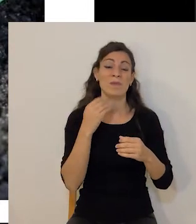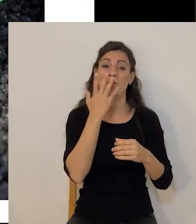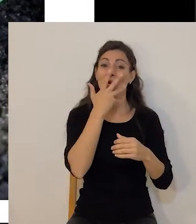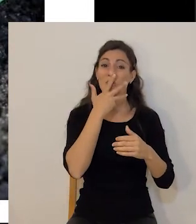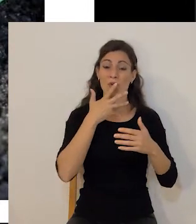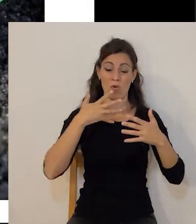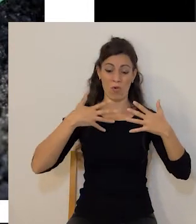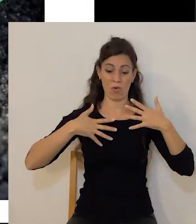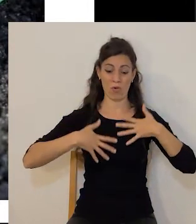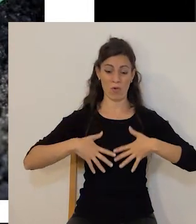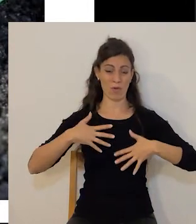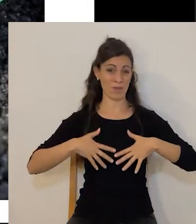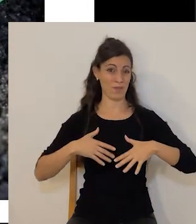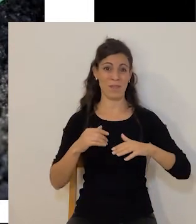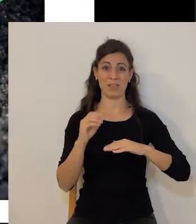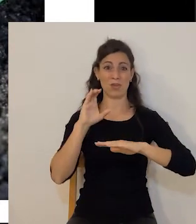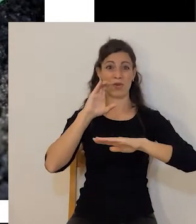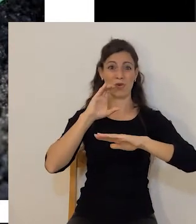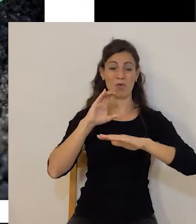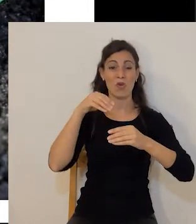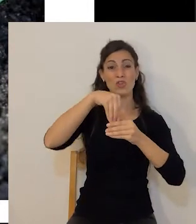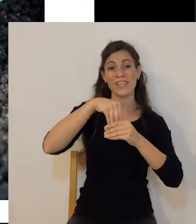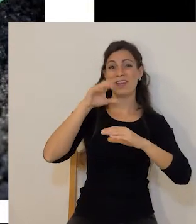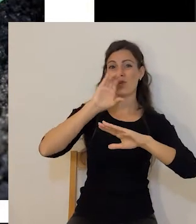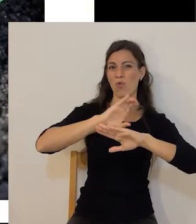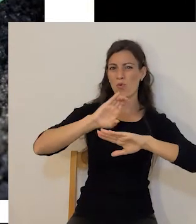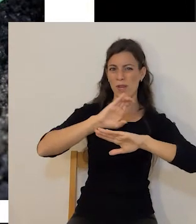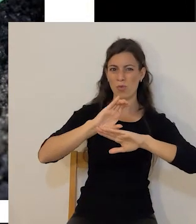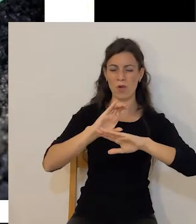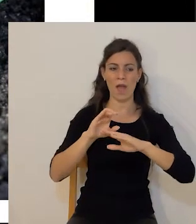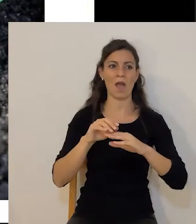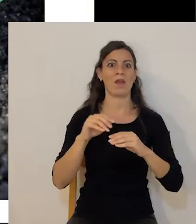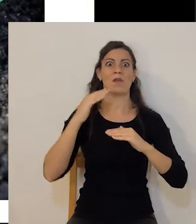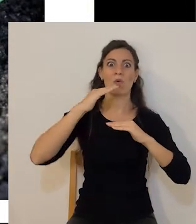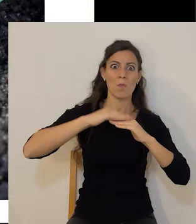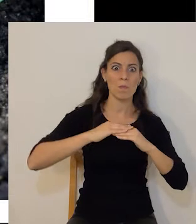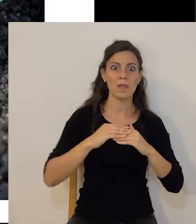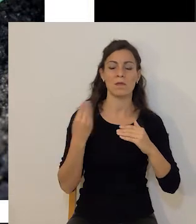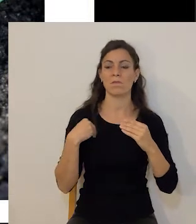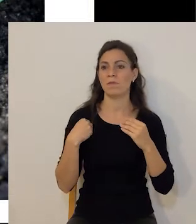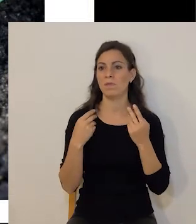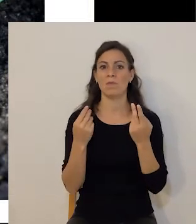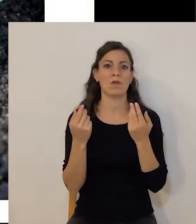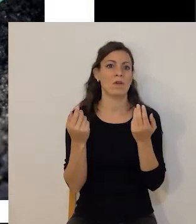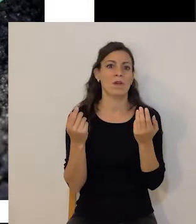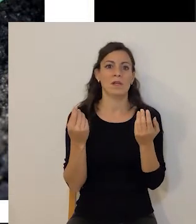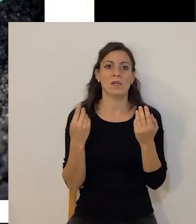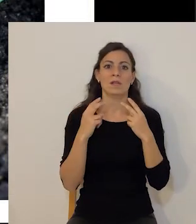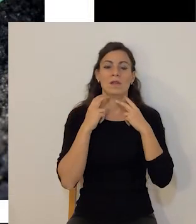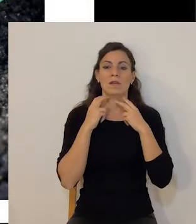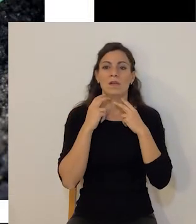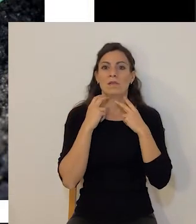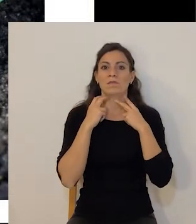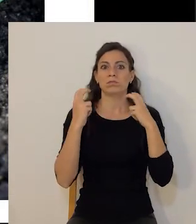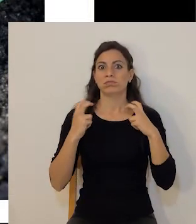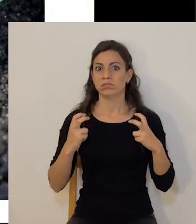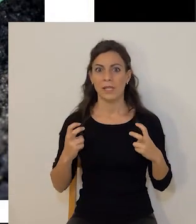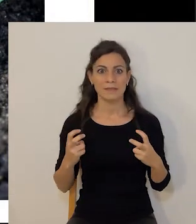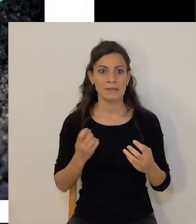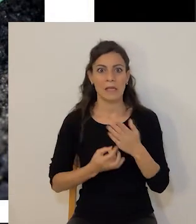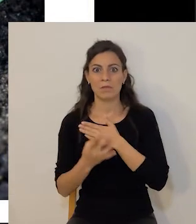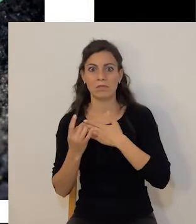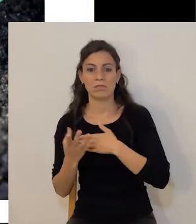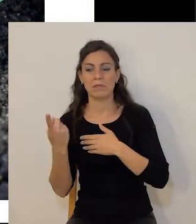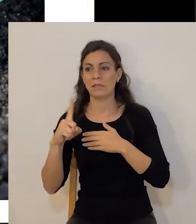contenido curricular. Ese estrés genera también una identidad, genera una actitud a largo plazo, ¿no? En